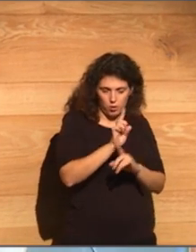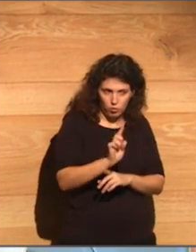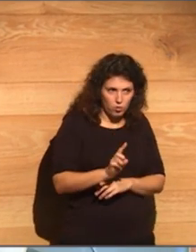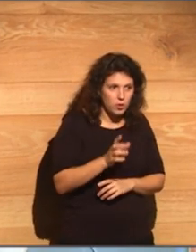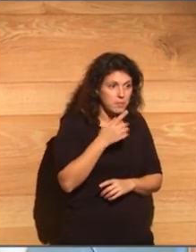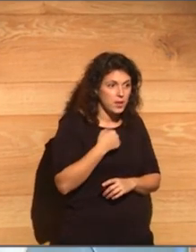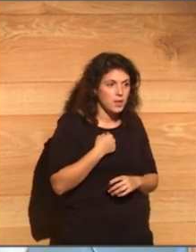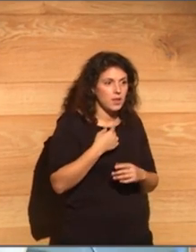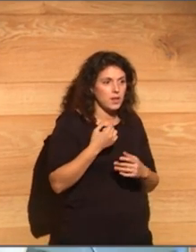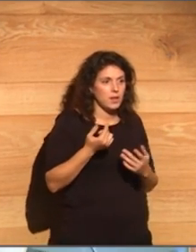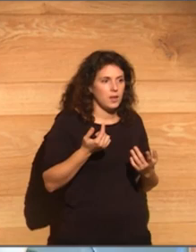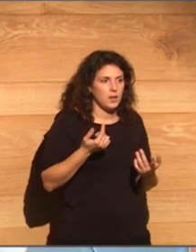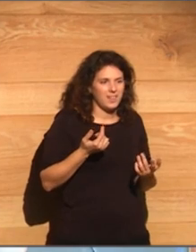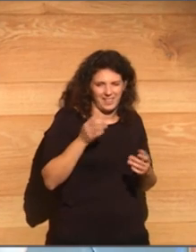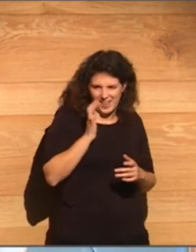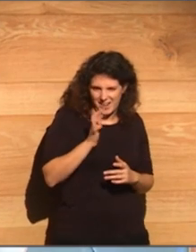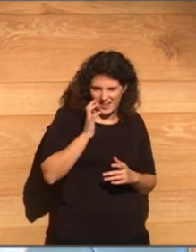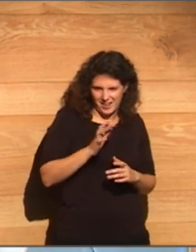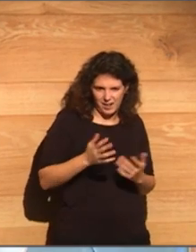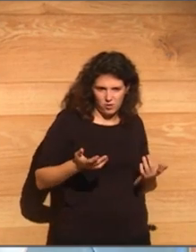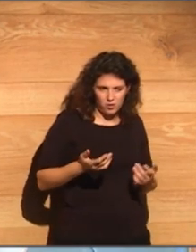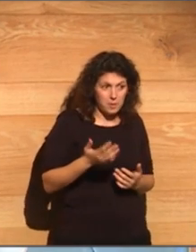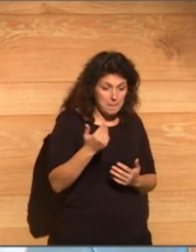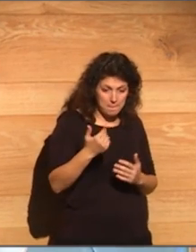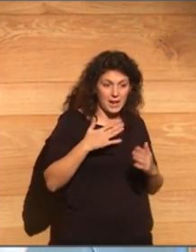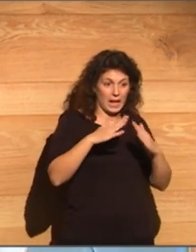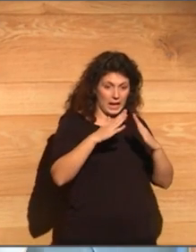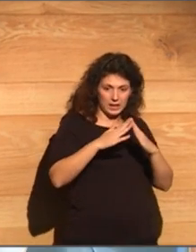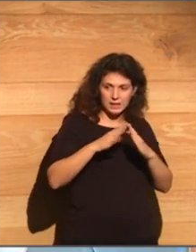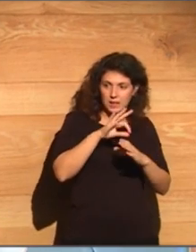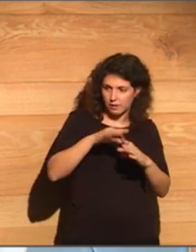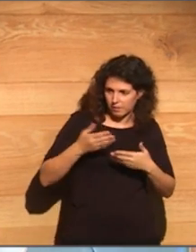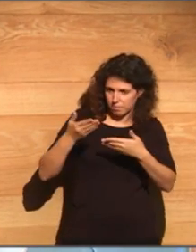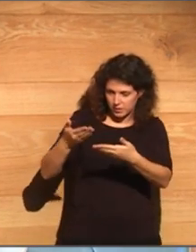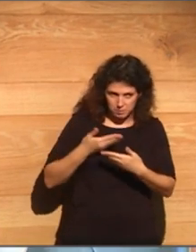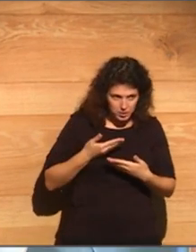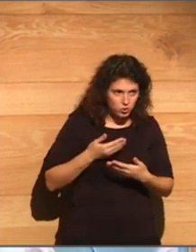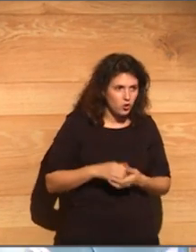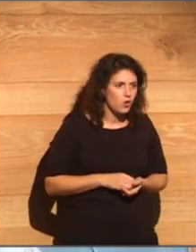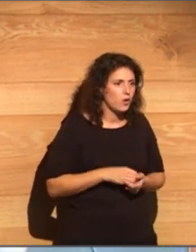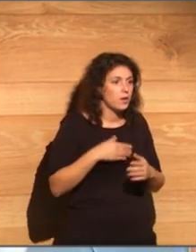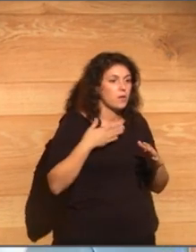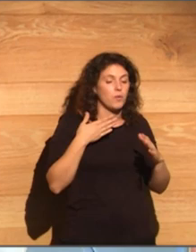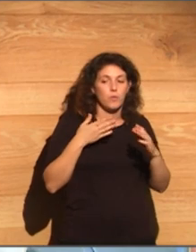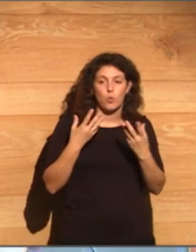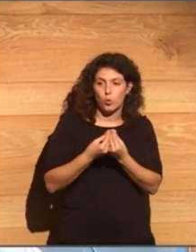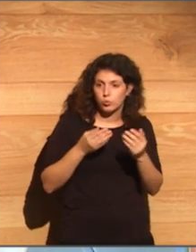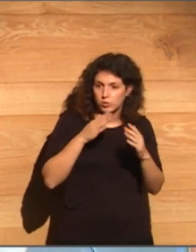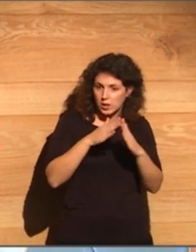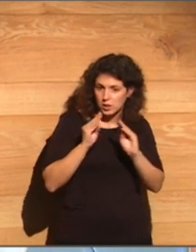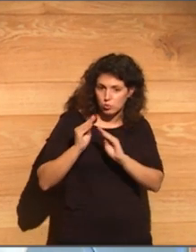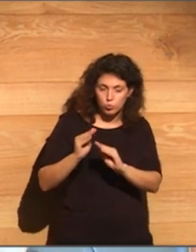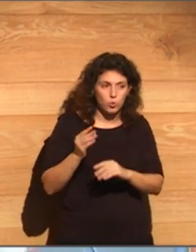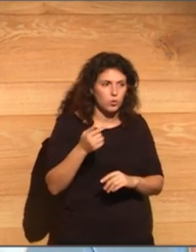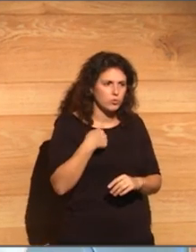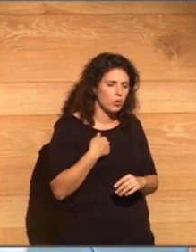dice la película de Bardem, de muerte de ciclista. Digo, qué raro y tal. Dice, ven a casa que te meto un café. Digo, vamos a casa. Y dice, ay, cómo mal que yo le he pasado la vida a ver, porque me Berlango